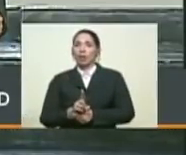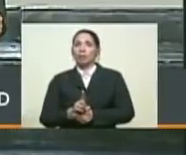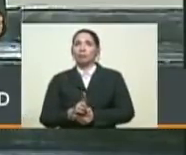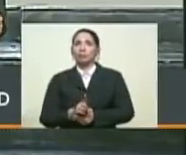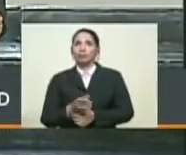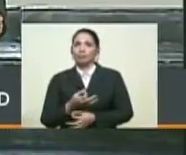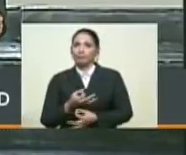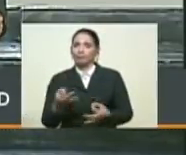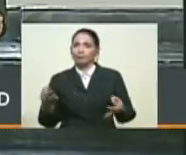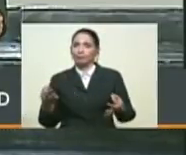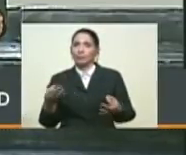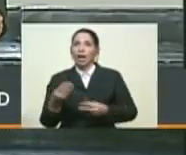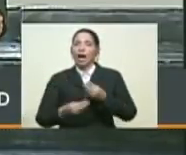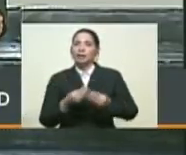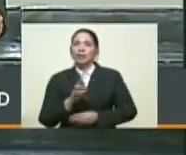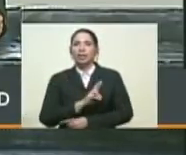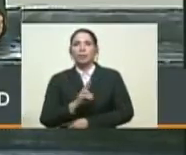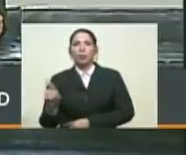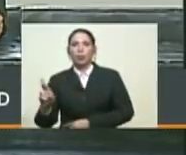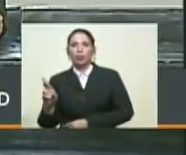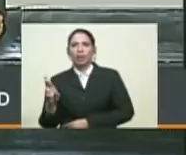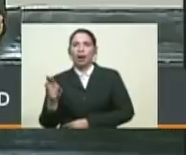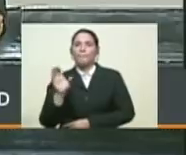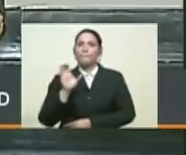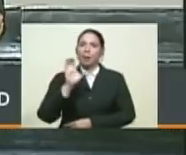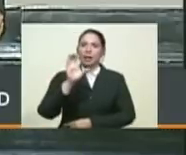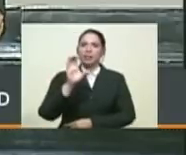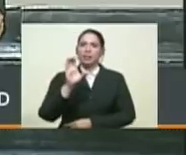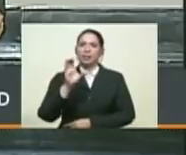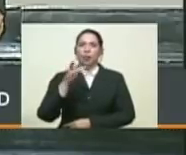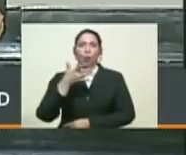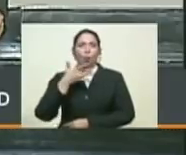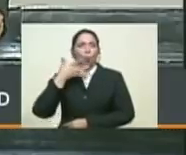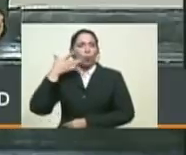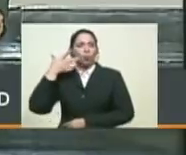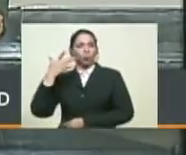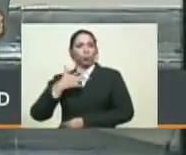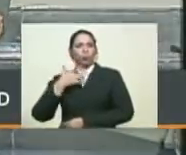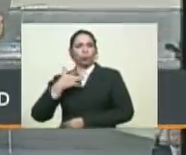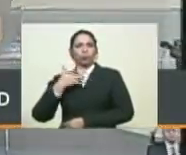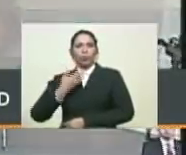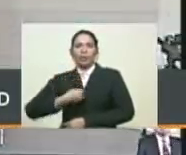de hacer una república y un país muy orgulloso de su identidad,